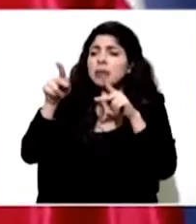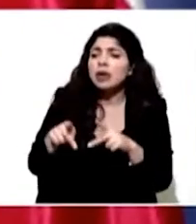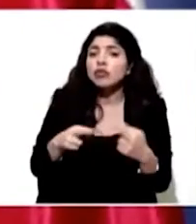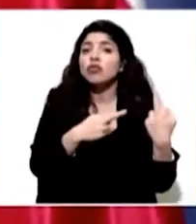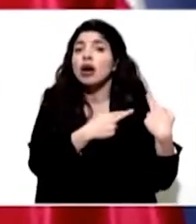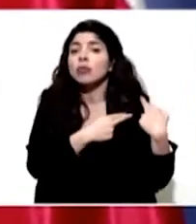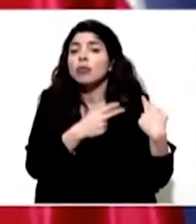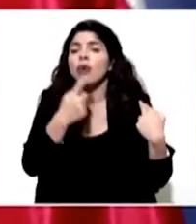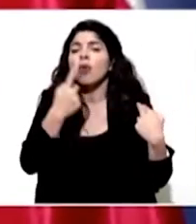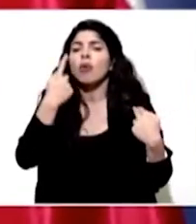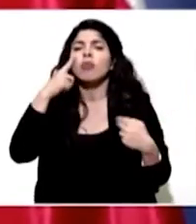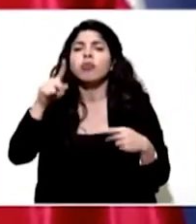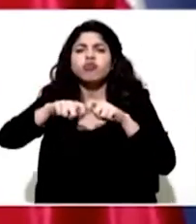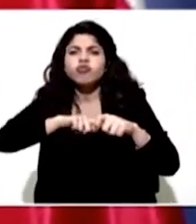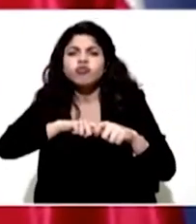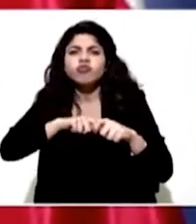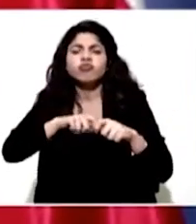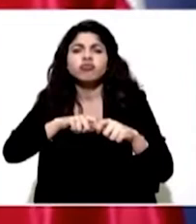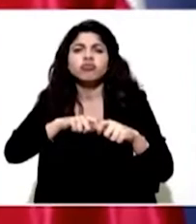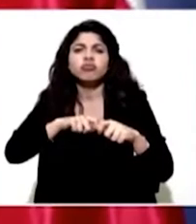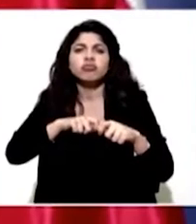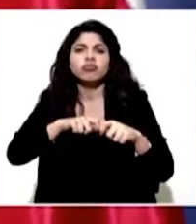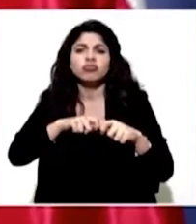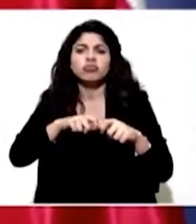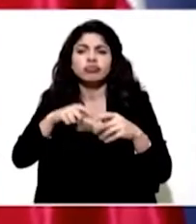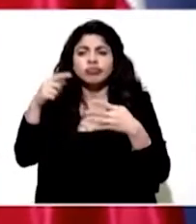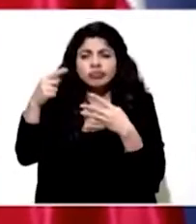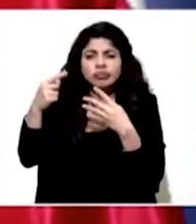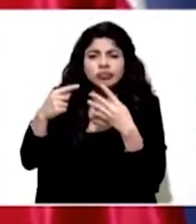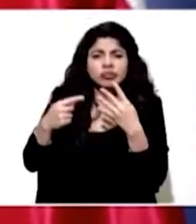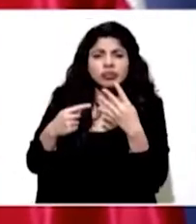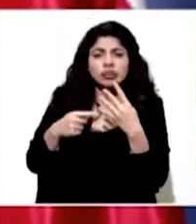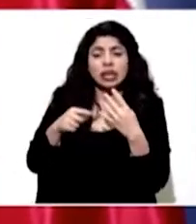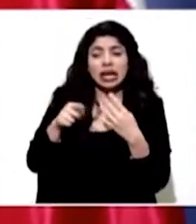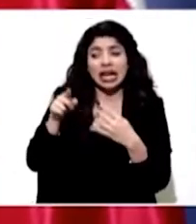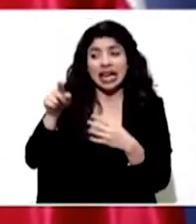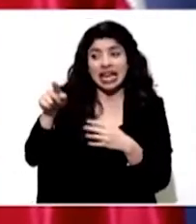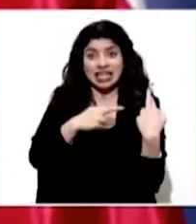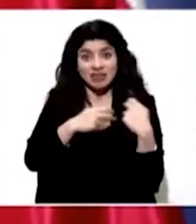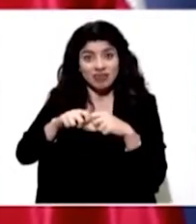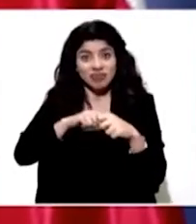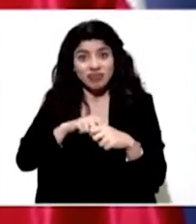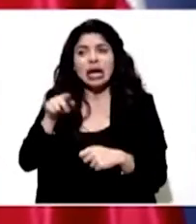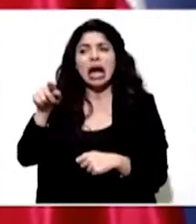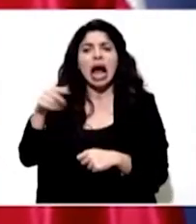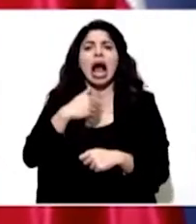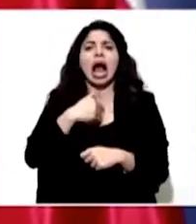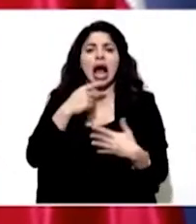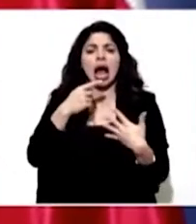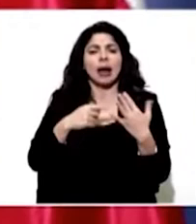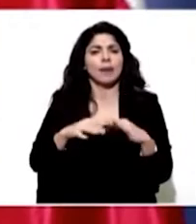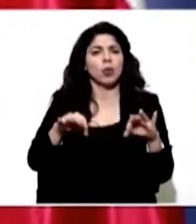abusos. Tienen elementos muy importantes para asegurarnos de que